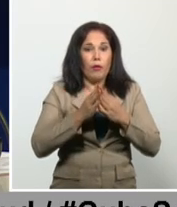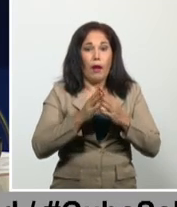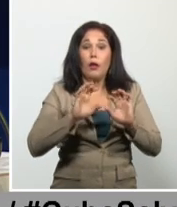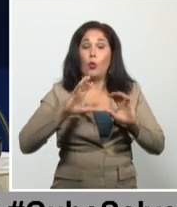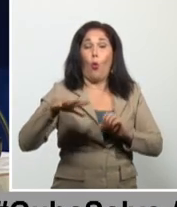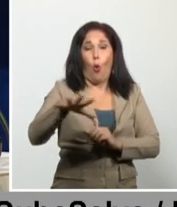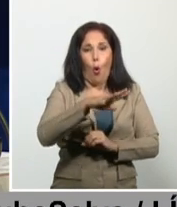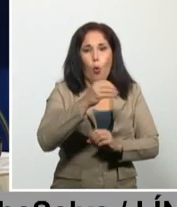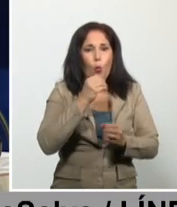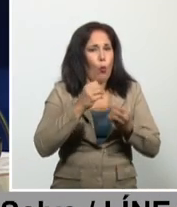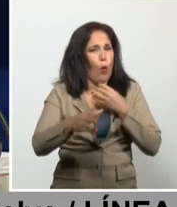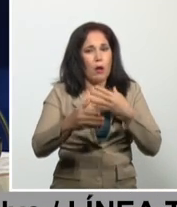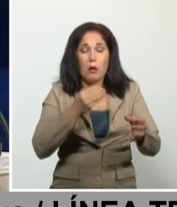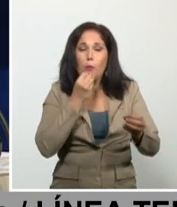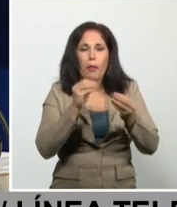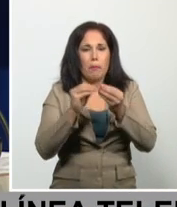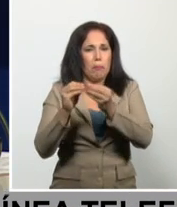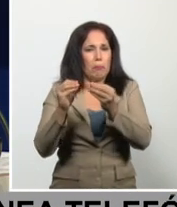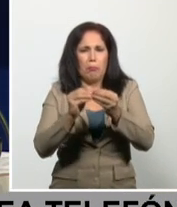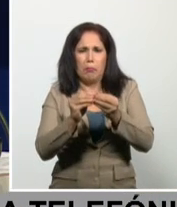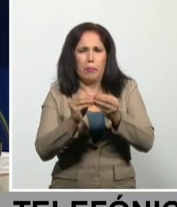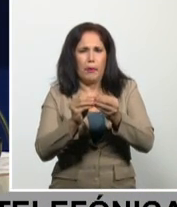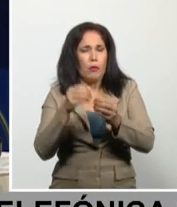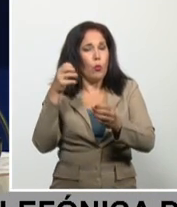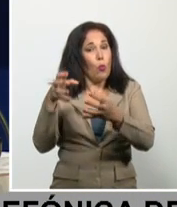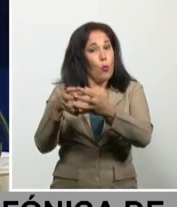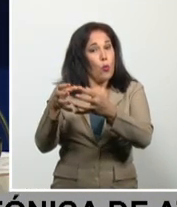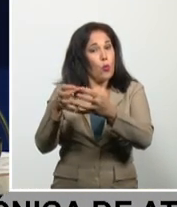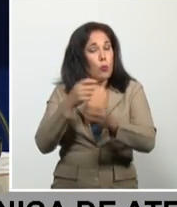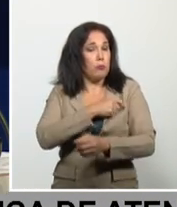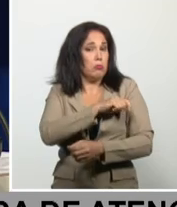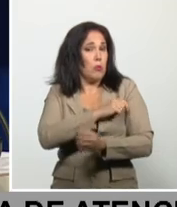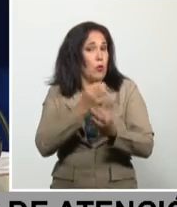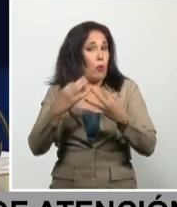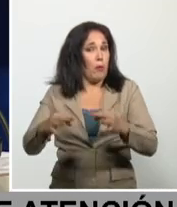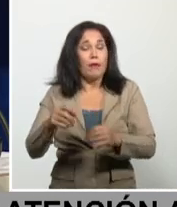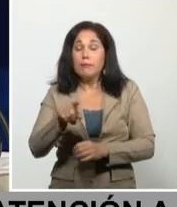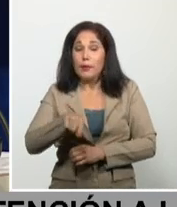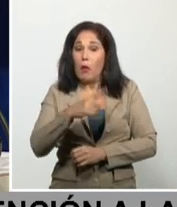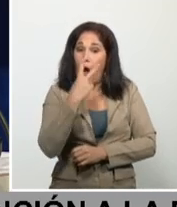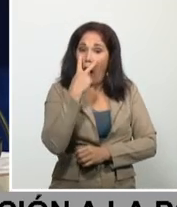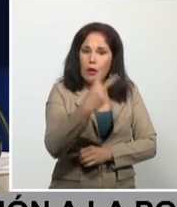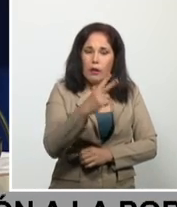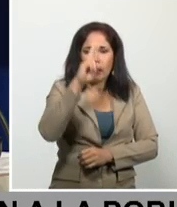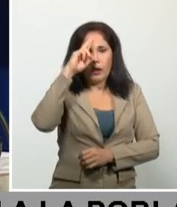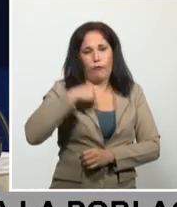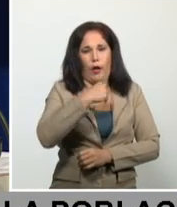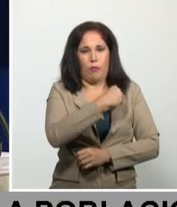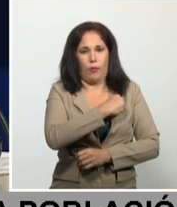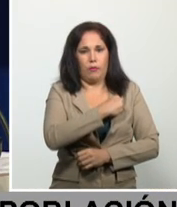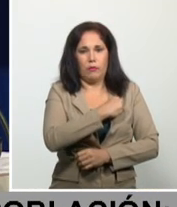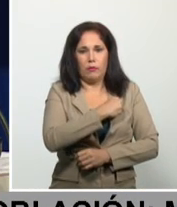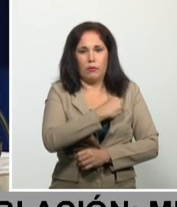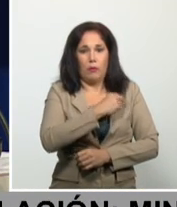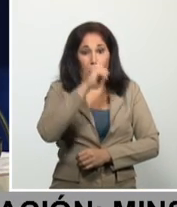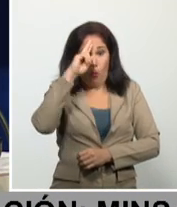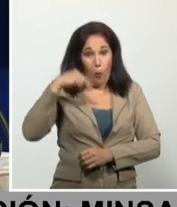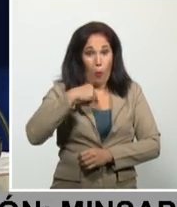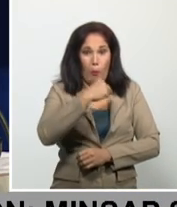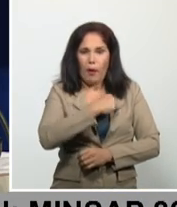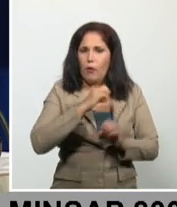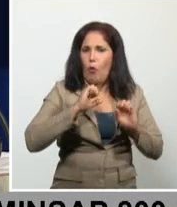existe, más que en otros grupos de población, porque atiende pacientes. Y los pacientes, reitero,